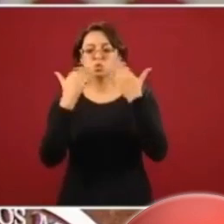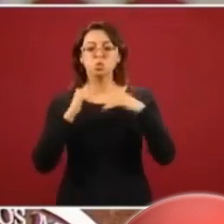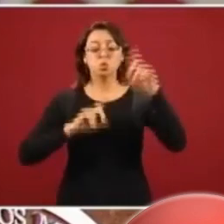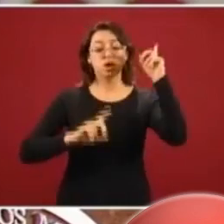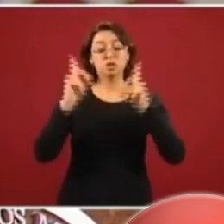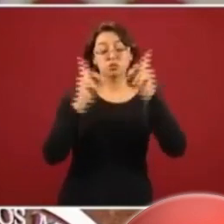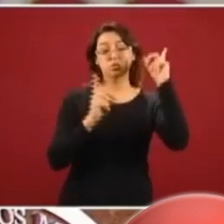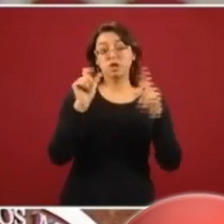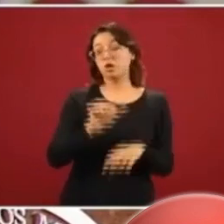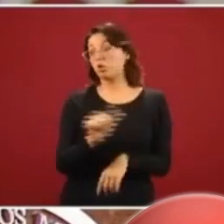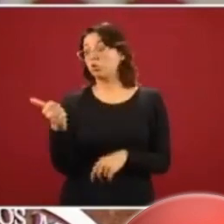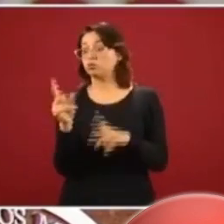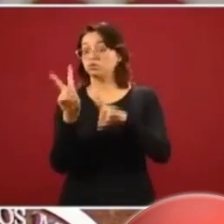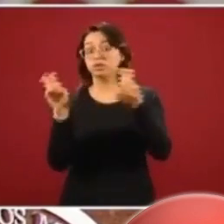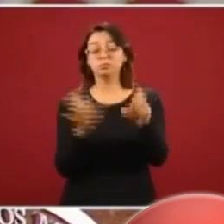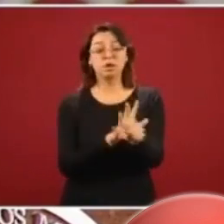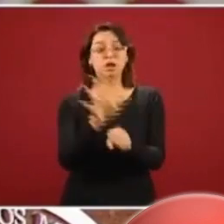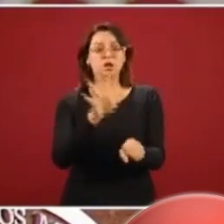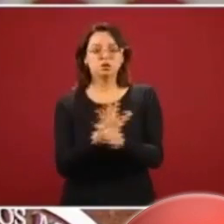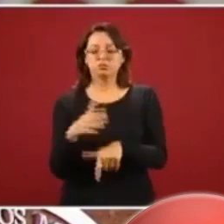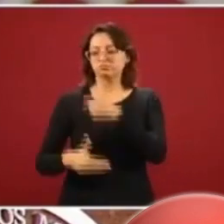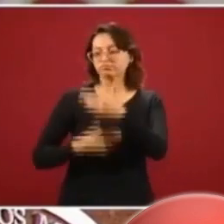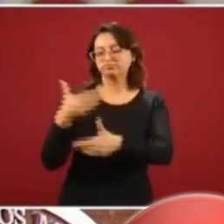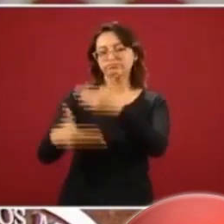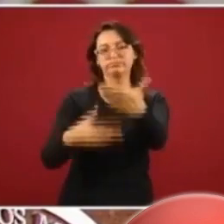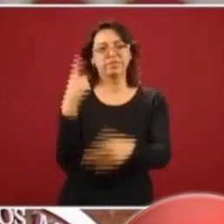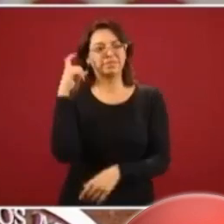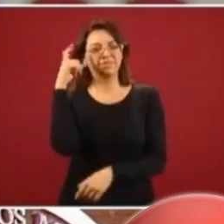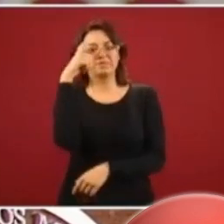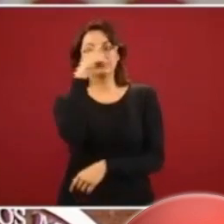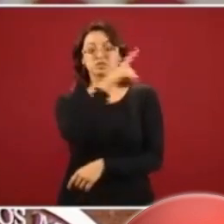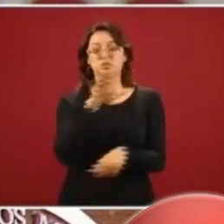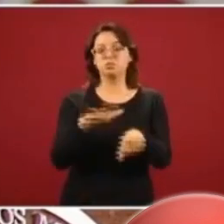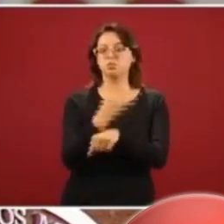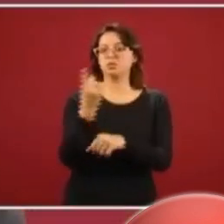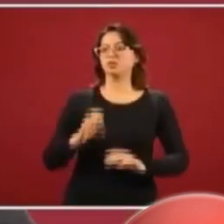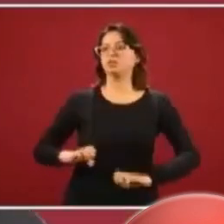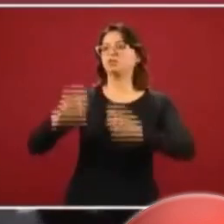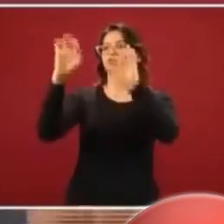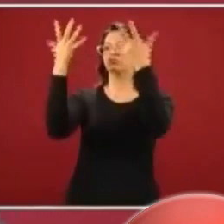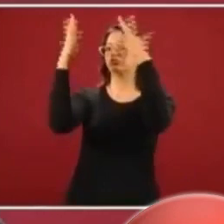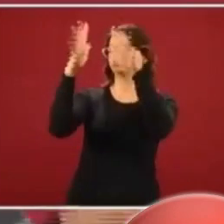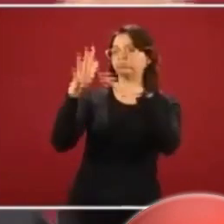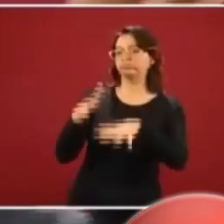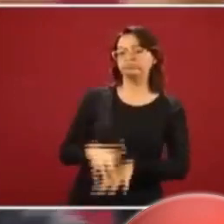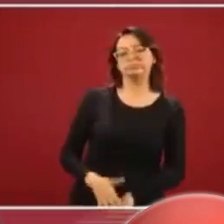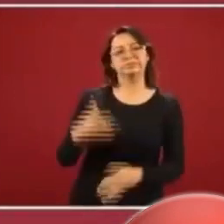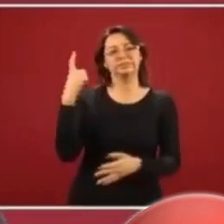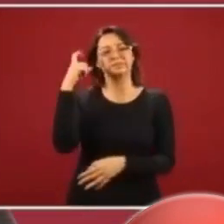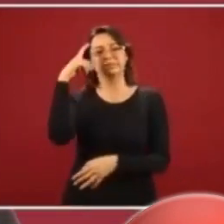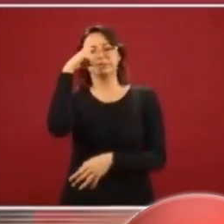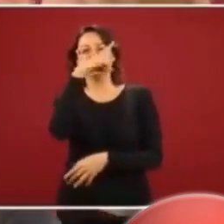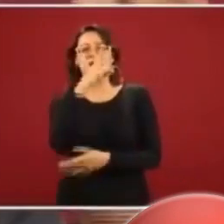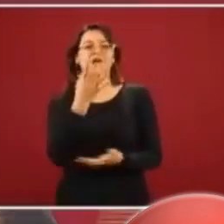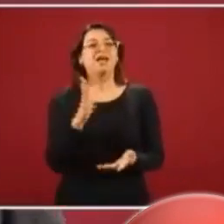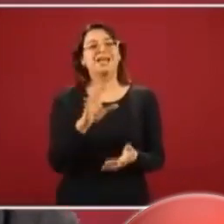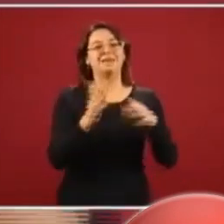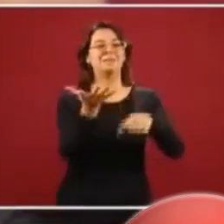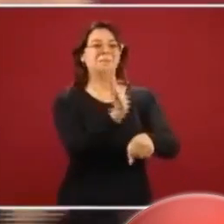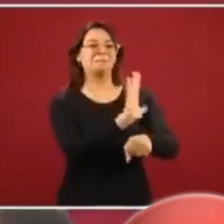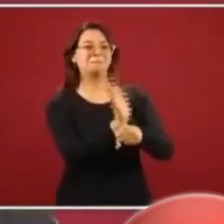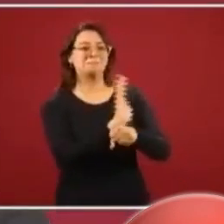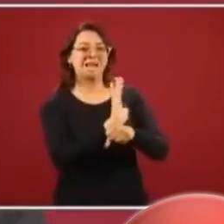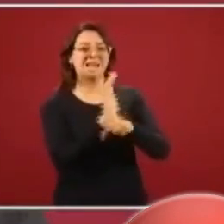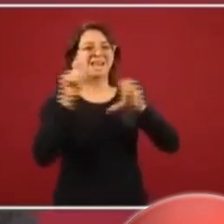que son procesos complicados, no es una demolición de repente como las que vemos en las películas, como que bajan una bomba